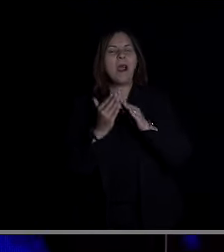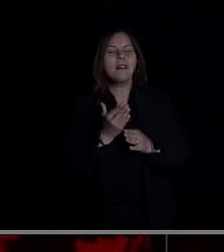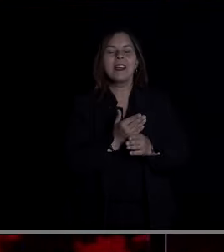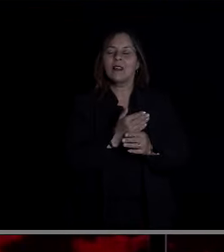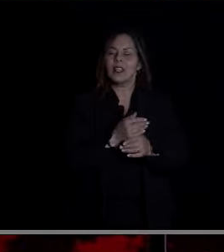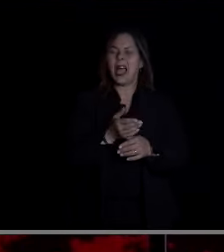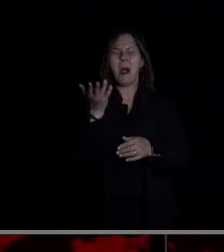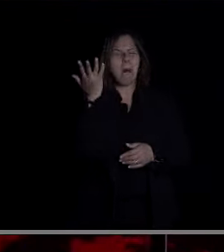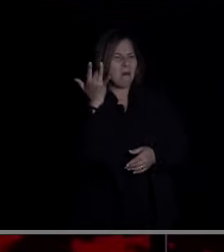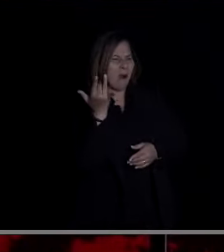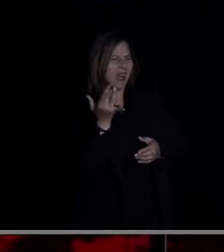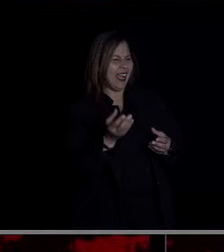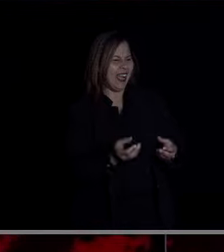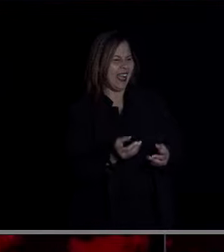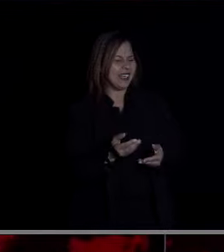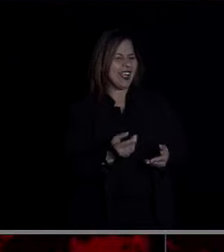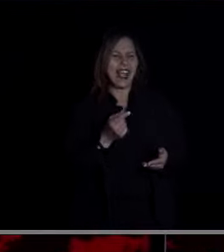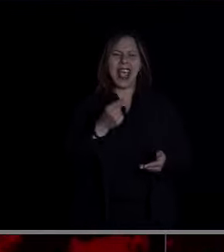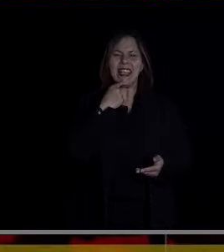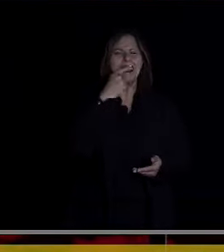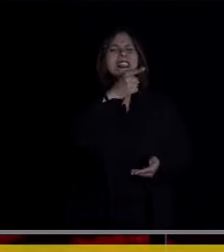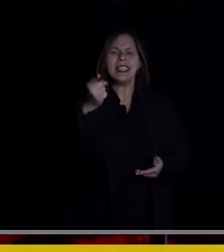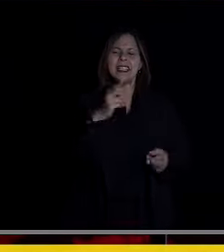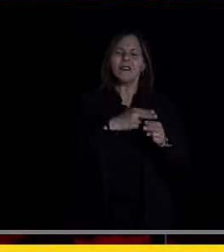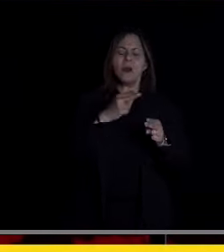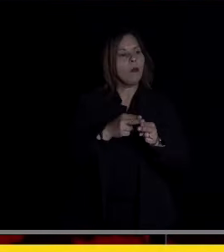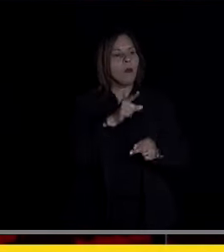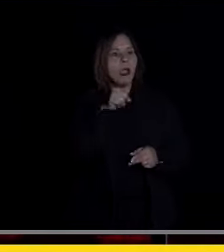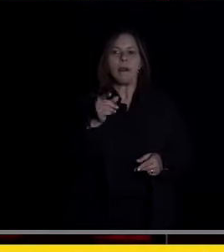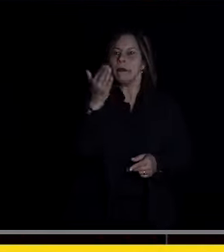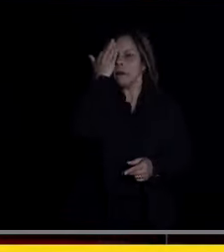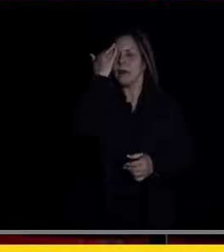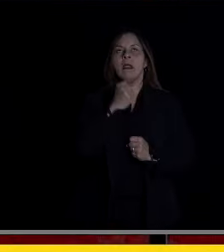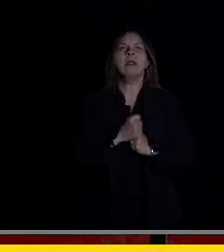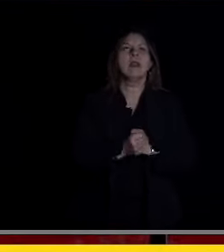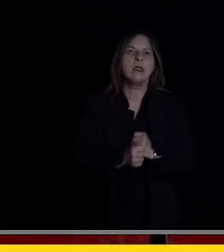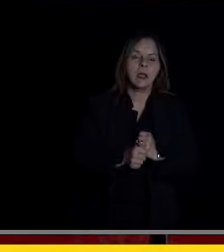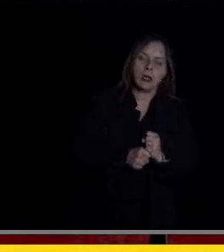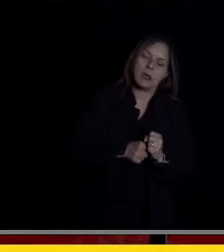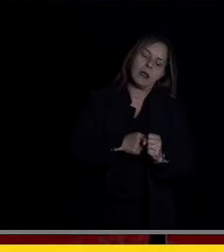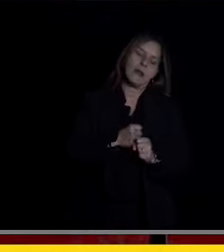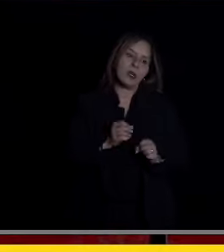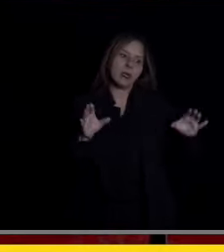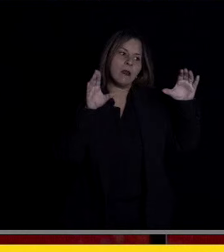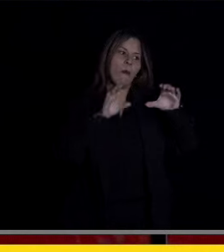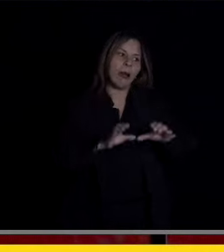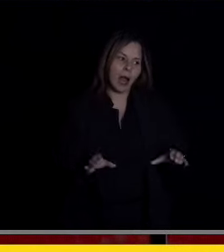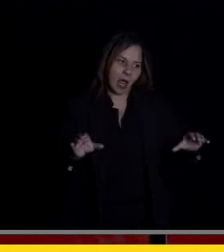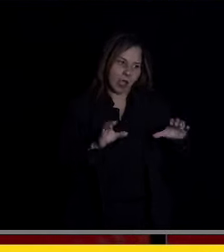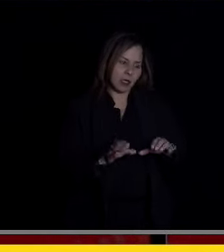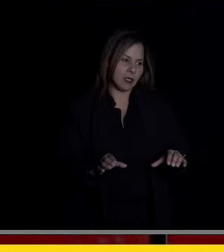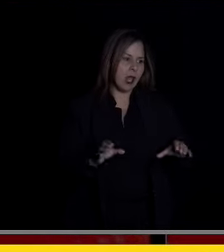que reconocer a estos amigos, señores? Ustedes no saben el sacrificio que hacen